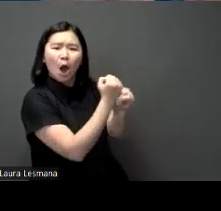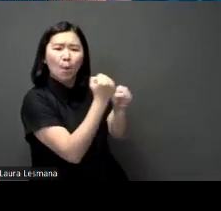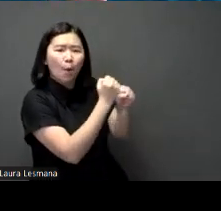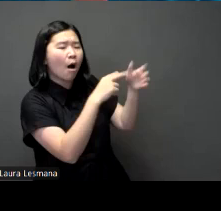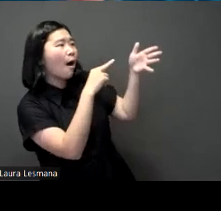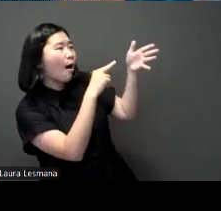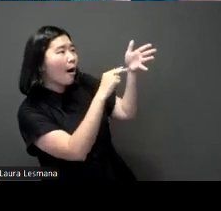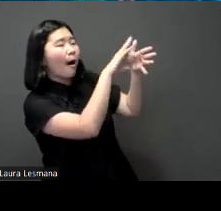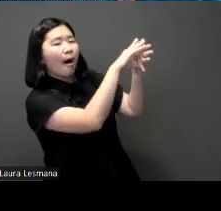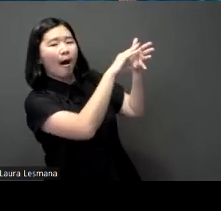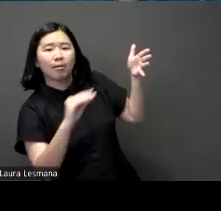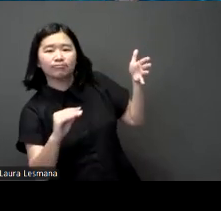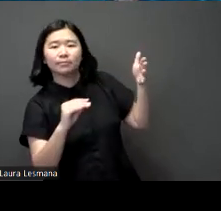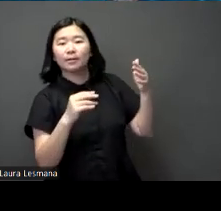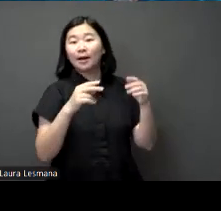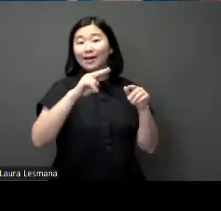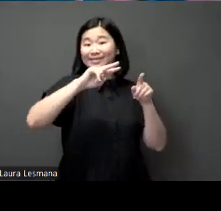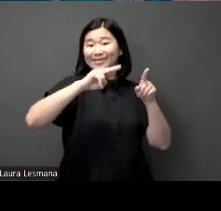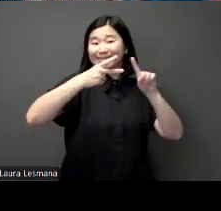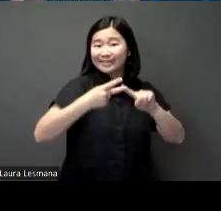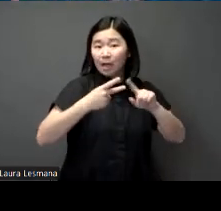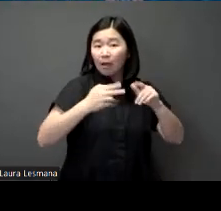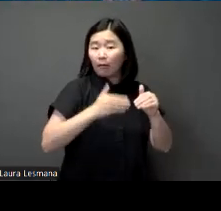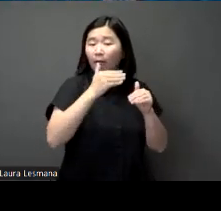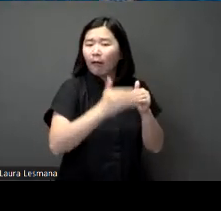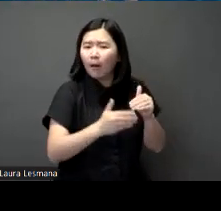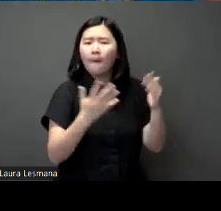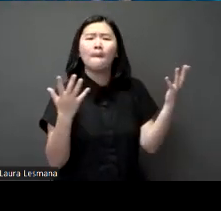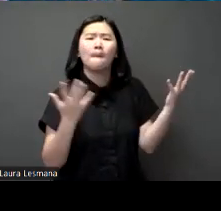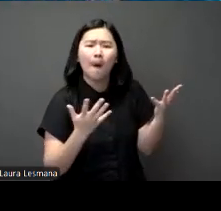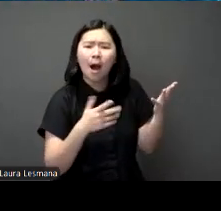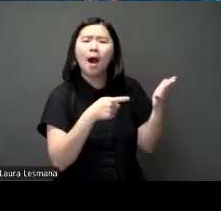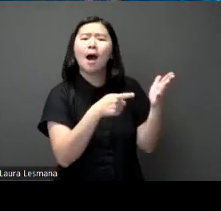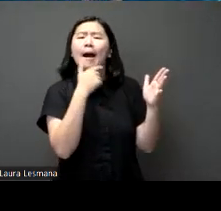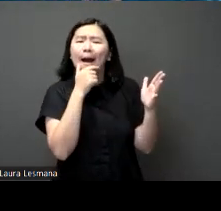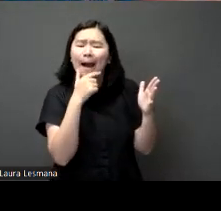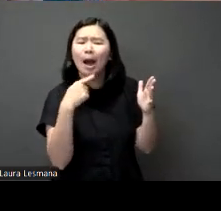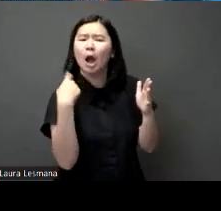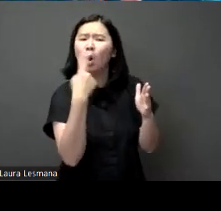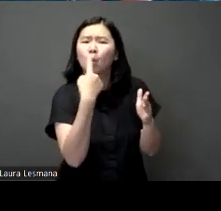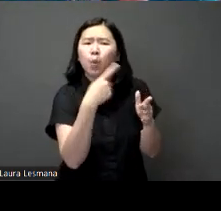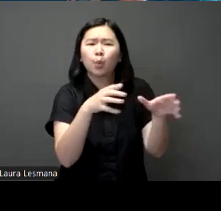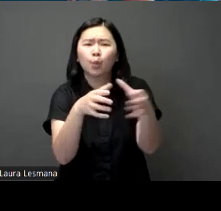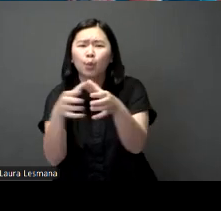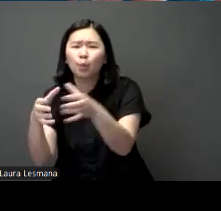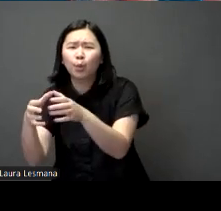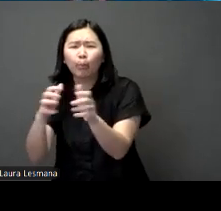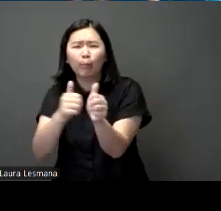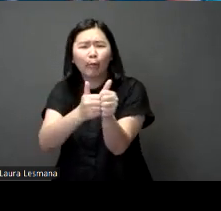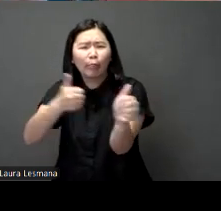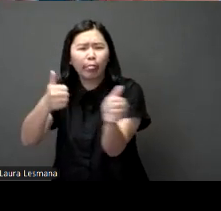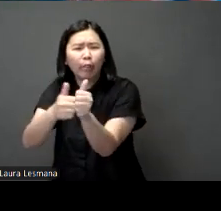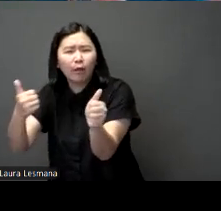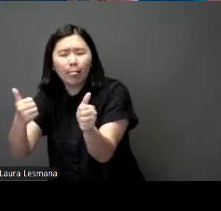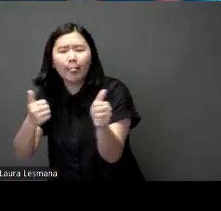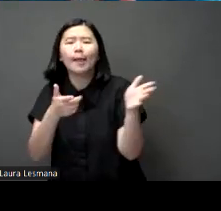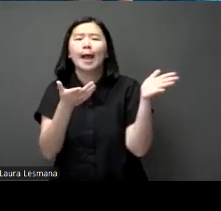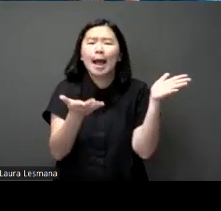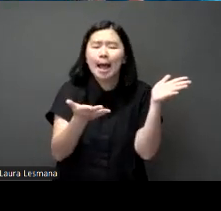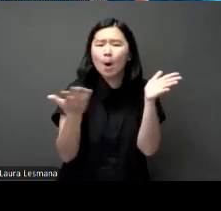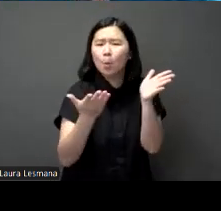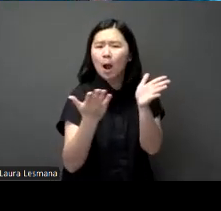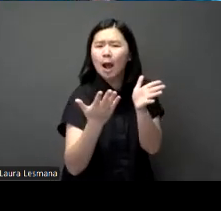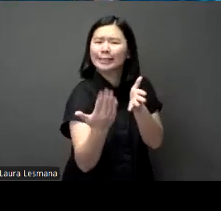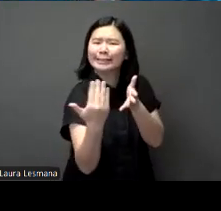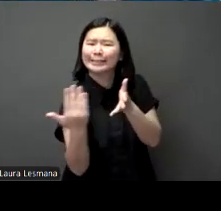Eso nos está dando cuenta que el programa, ¿cierto?, no está funcionando como nosotros quisiéramos. Y entramos, ¿cierto?, a la tercera